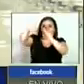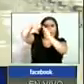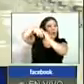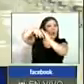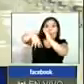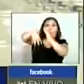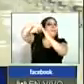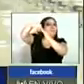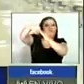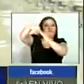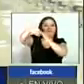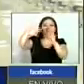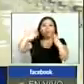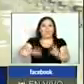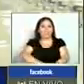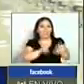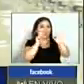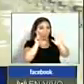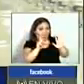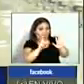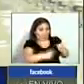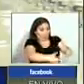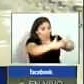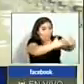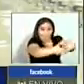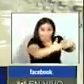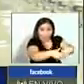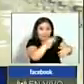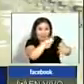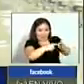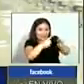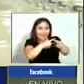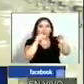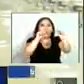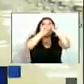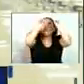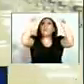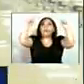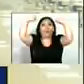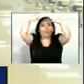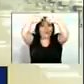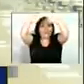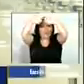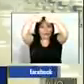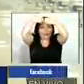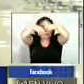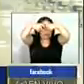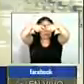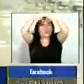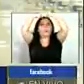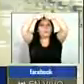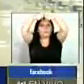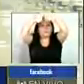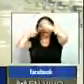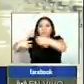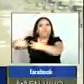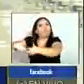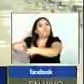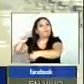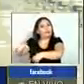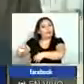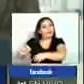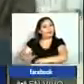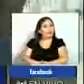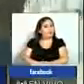Tenemos seis generadores de energía eléctrica listos por si se va la luz, que además hay una subestación, pero si se va la luz,